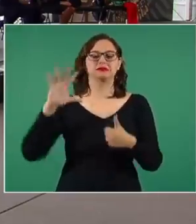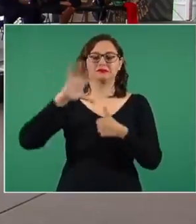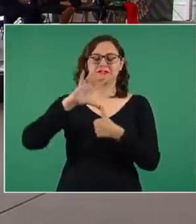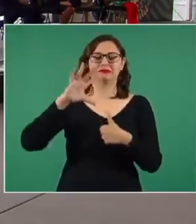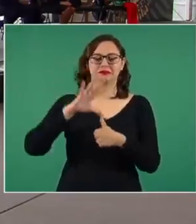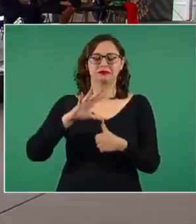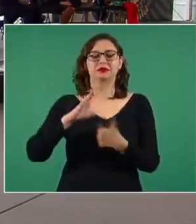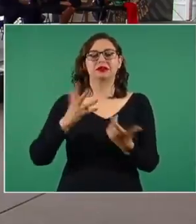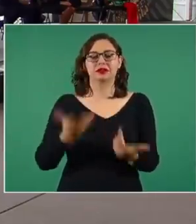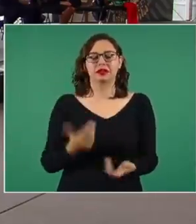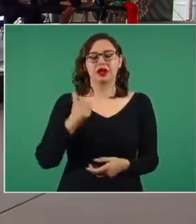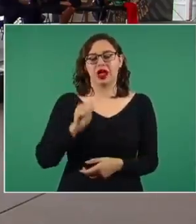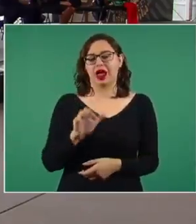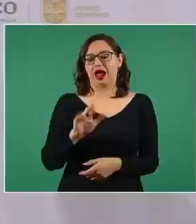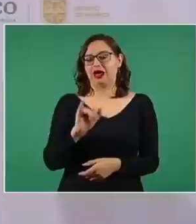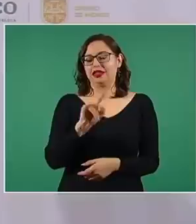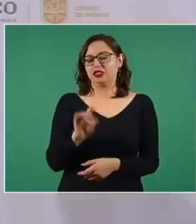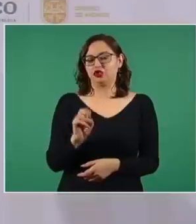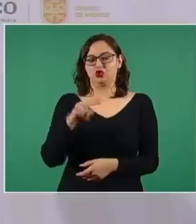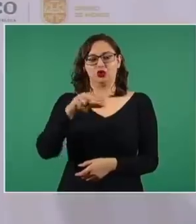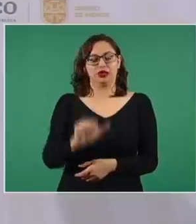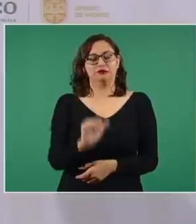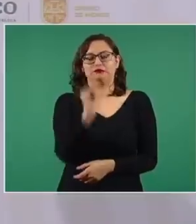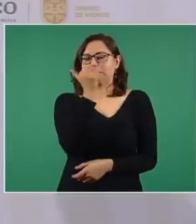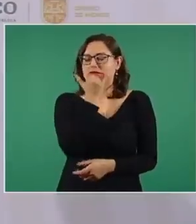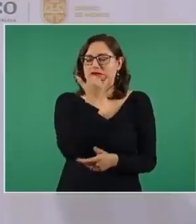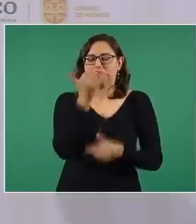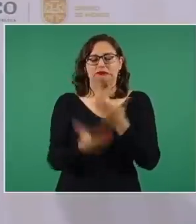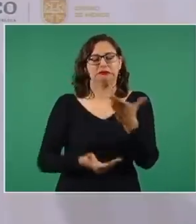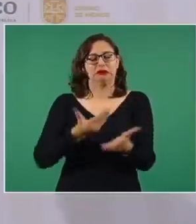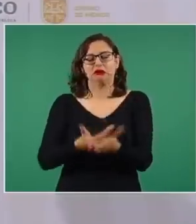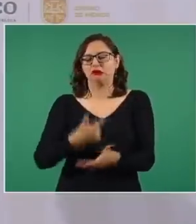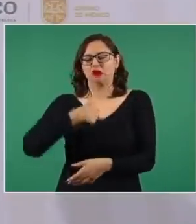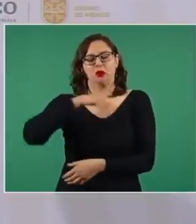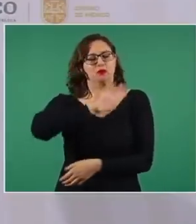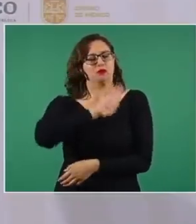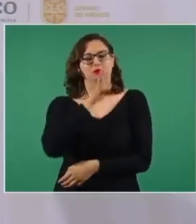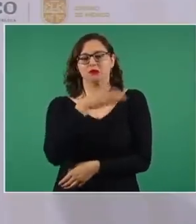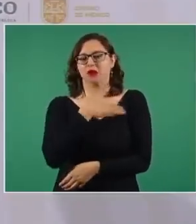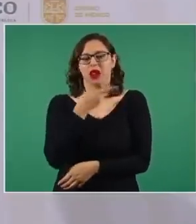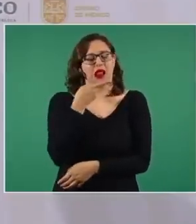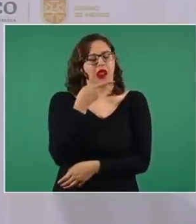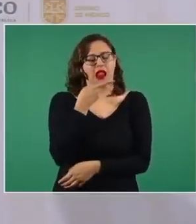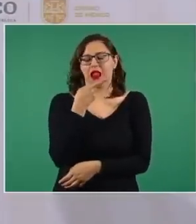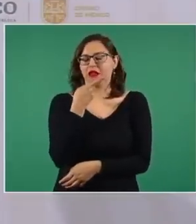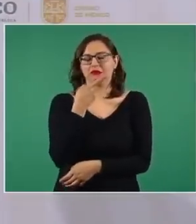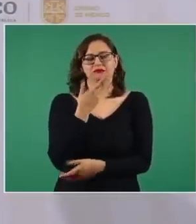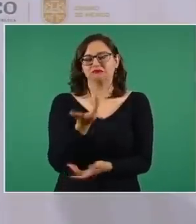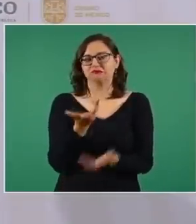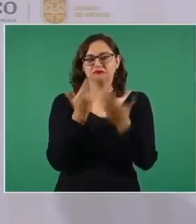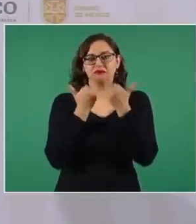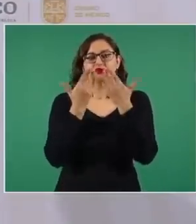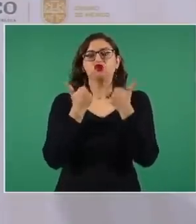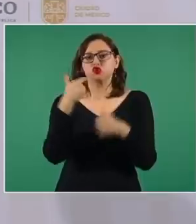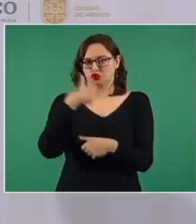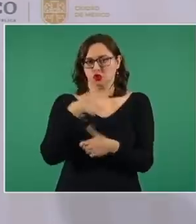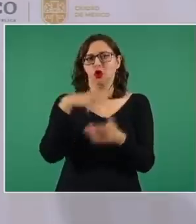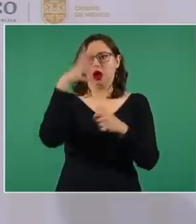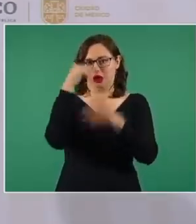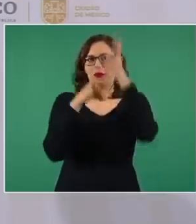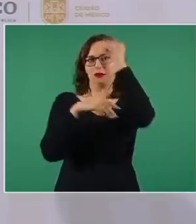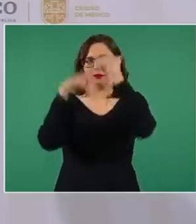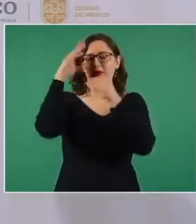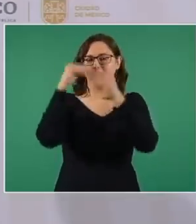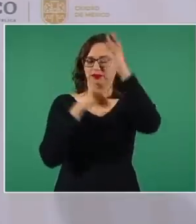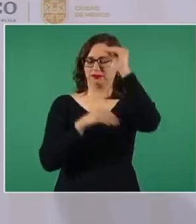Sin embargo, no hablo español. Discúlpenme, por favor. Será una prioridad en mi futuro cercano aprender a